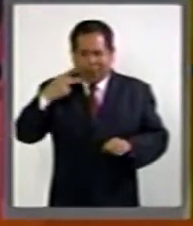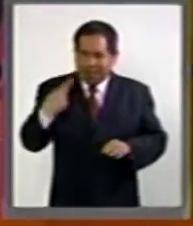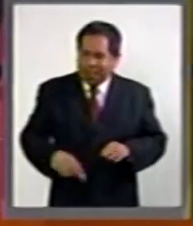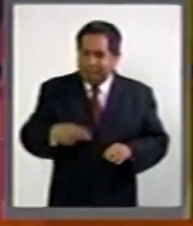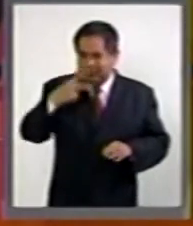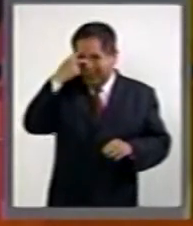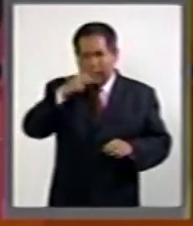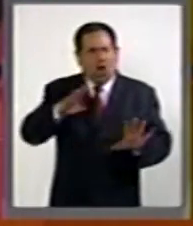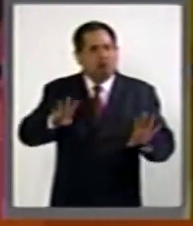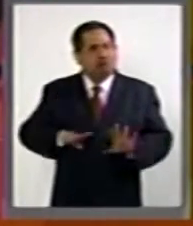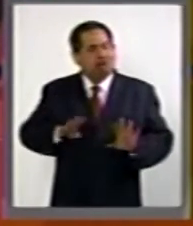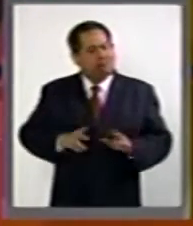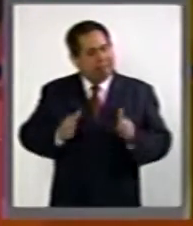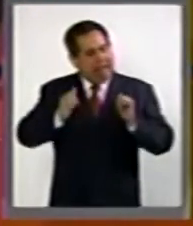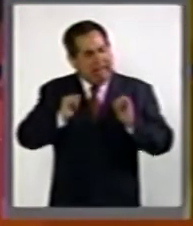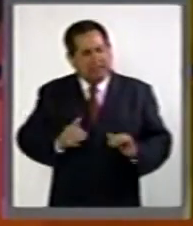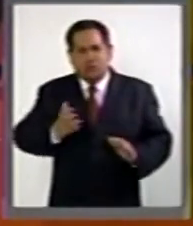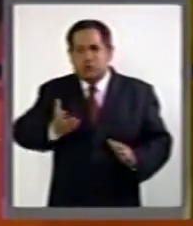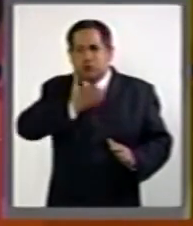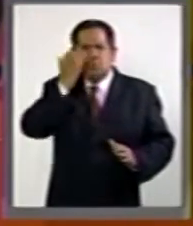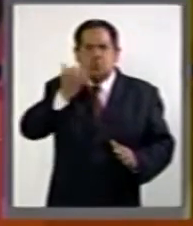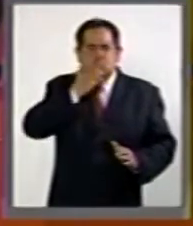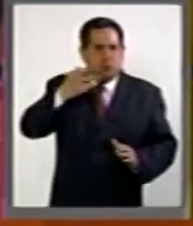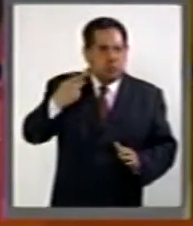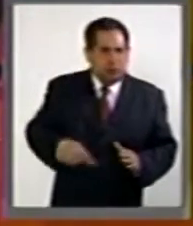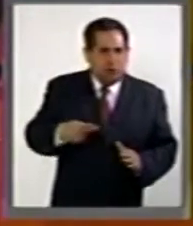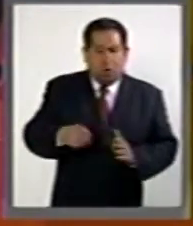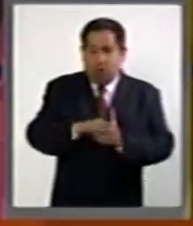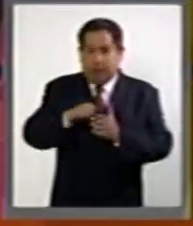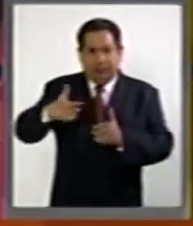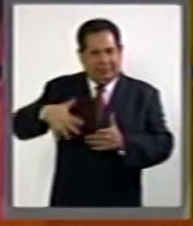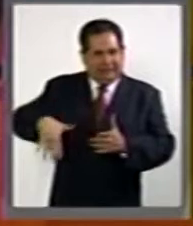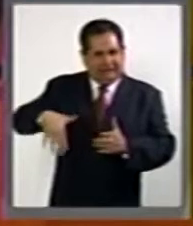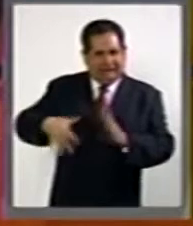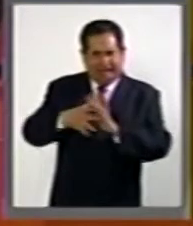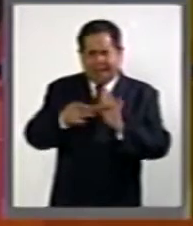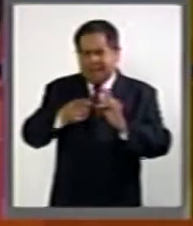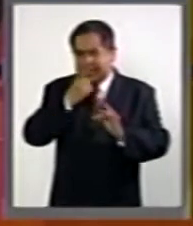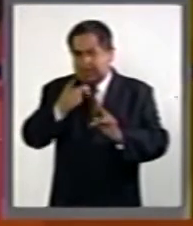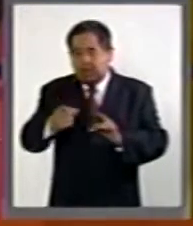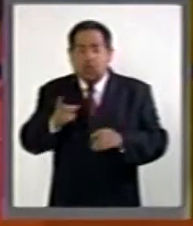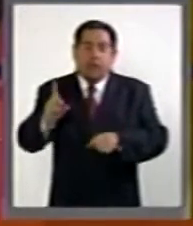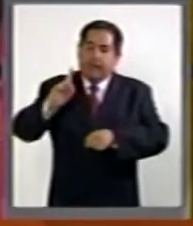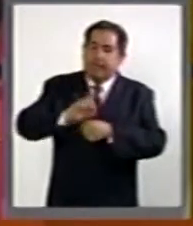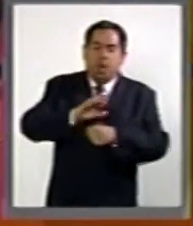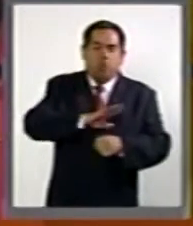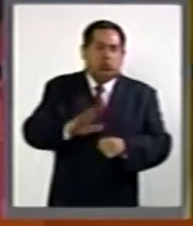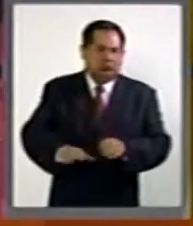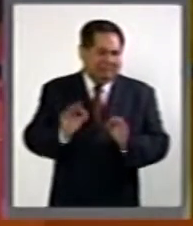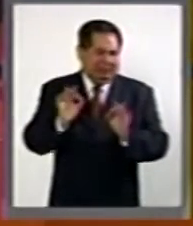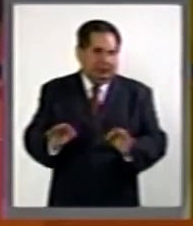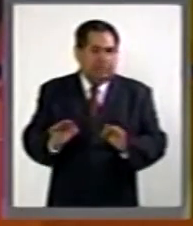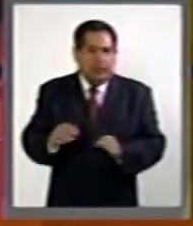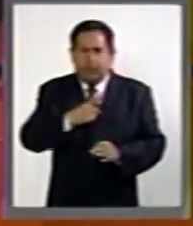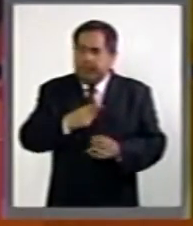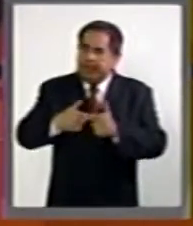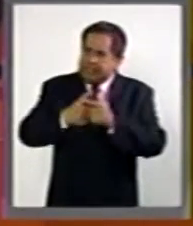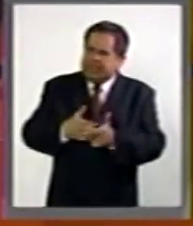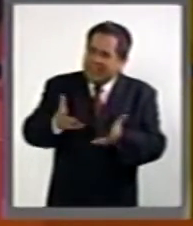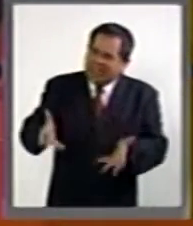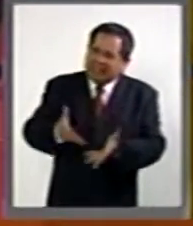mexicano, las tradiciones de nuestra patria, como esta que acabo de mencionar, del Día de Muertos, tienen que seguir